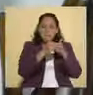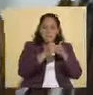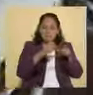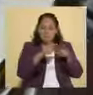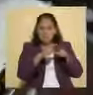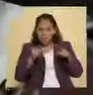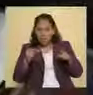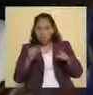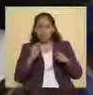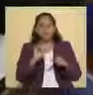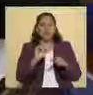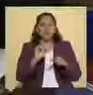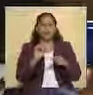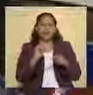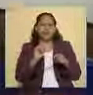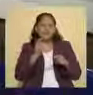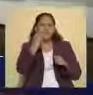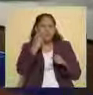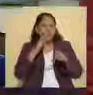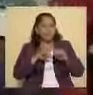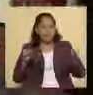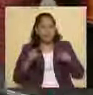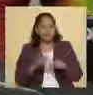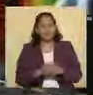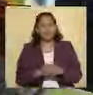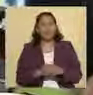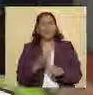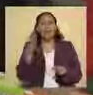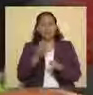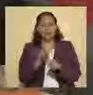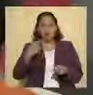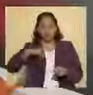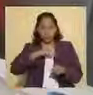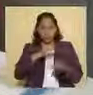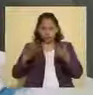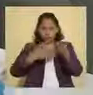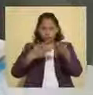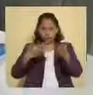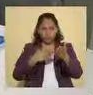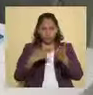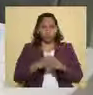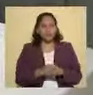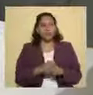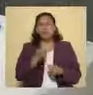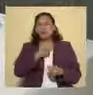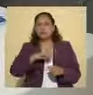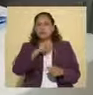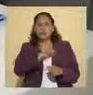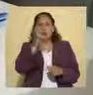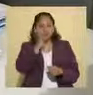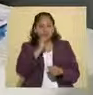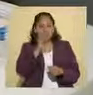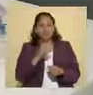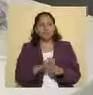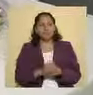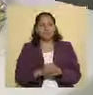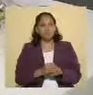que esto pero tratar de hacer algo diferente Pues aquí lo que vamos a hacer Exacto en